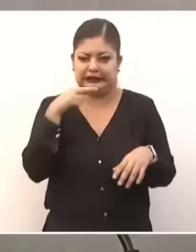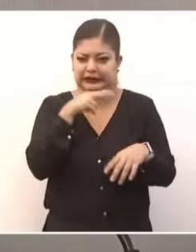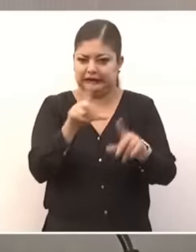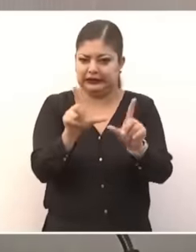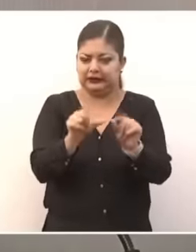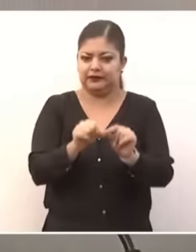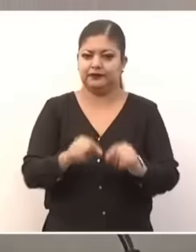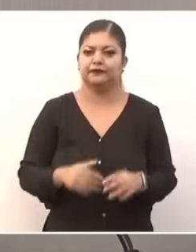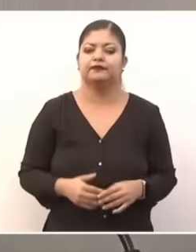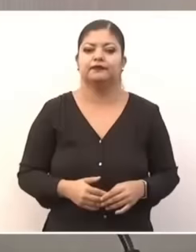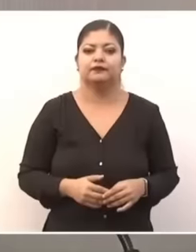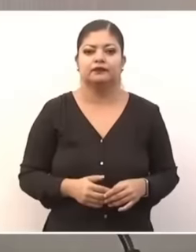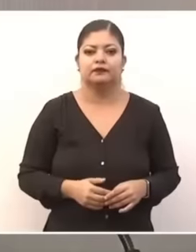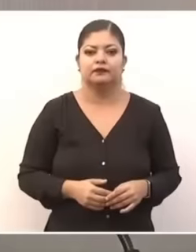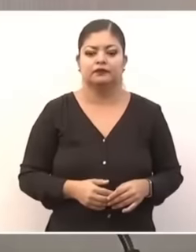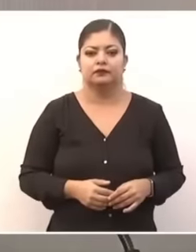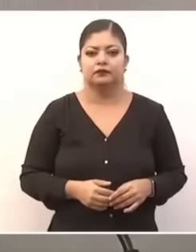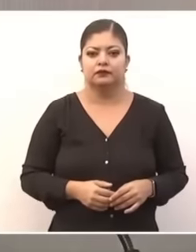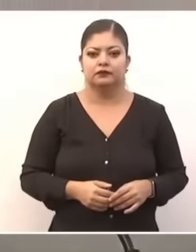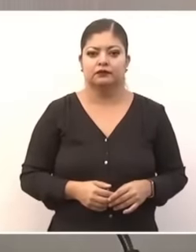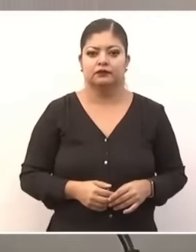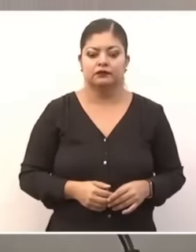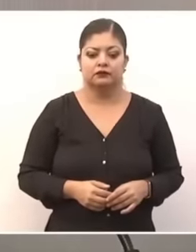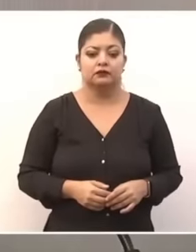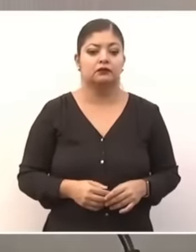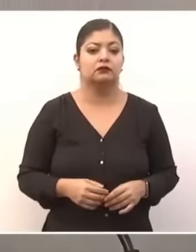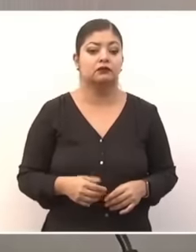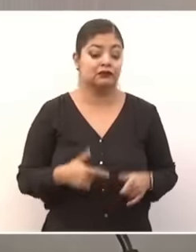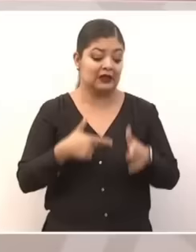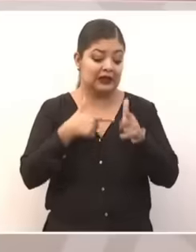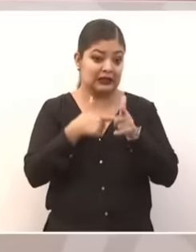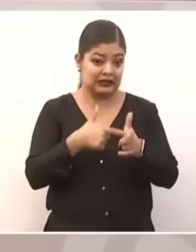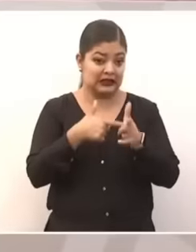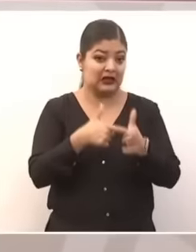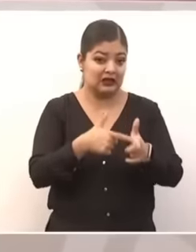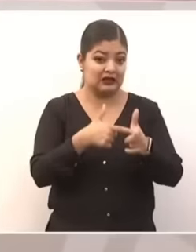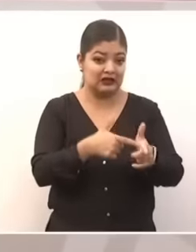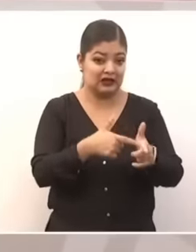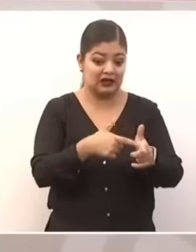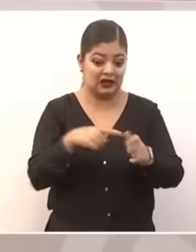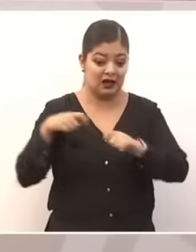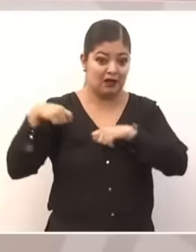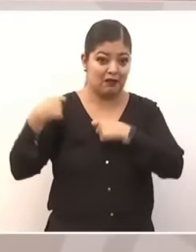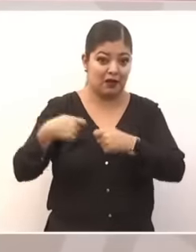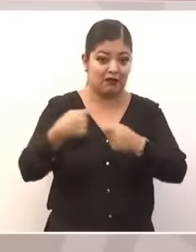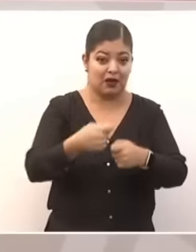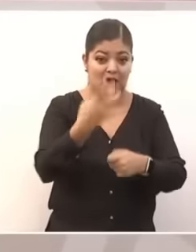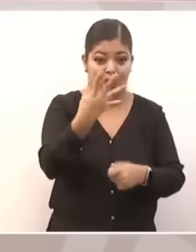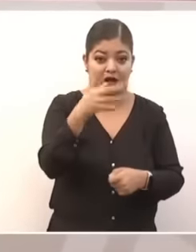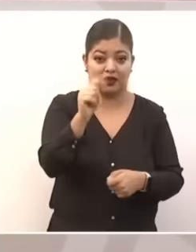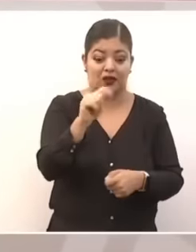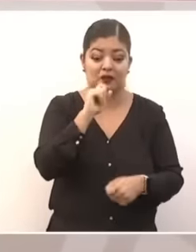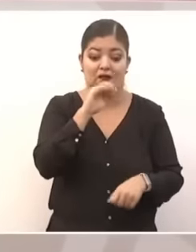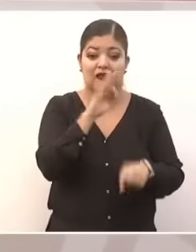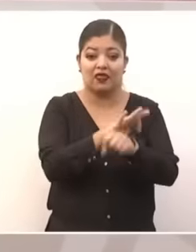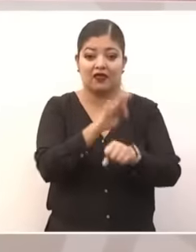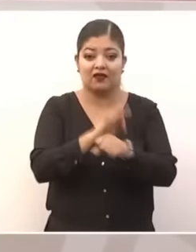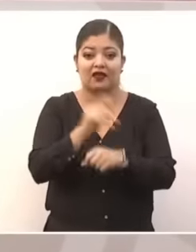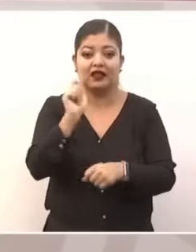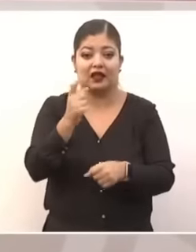rápidamente que continuar con la cuarta transformación, además de defender los